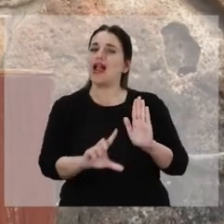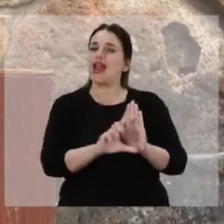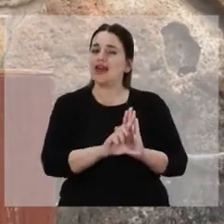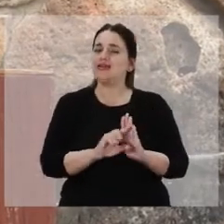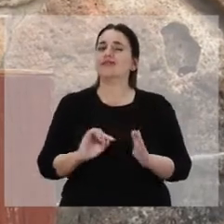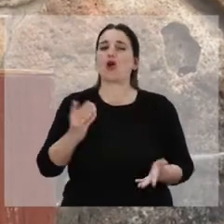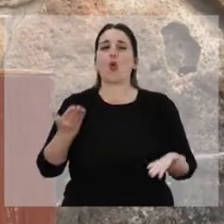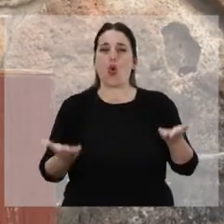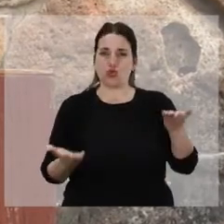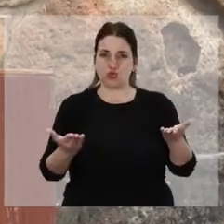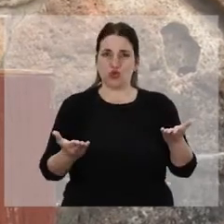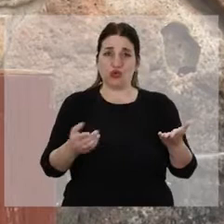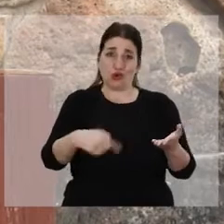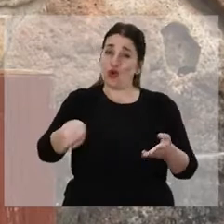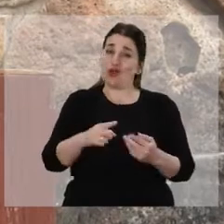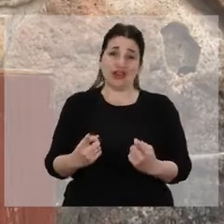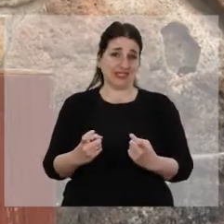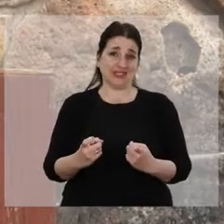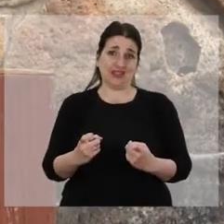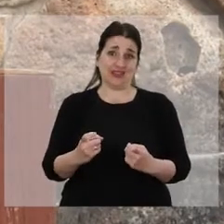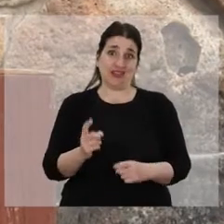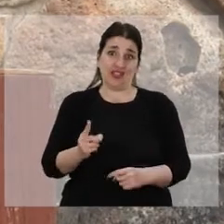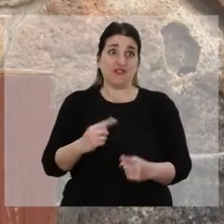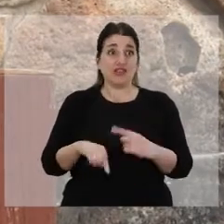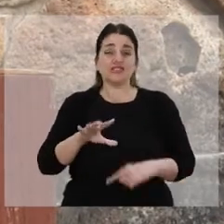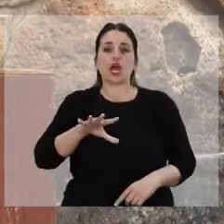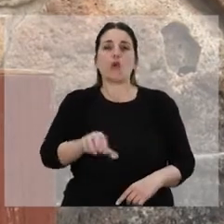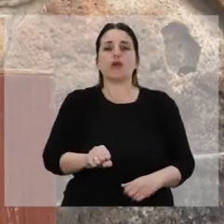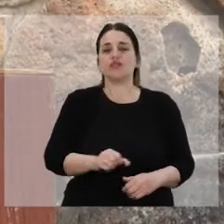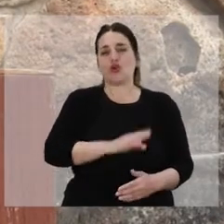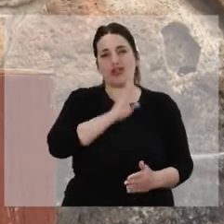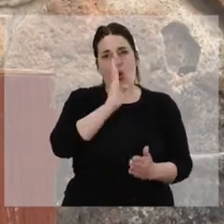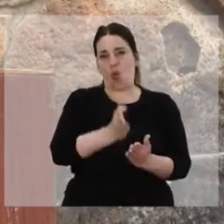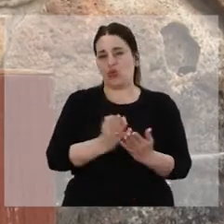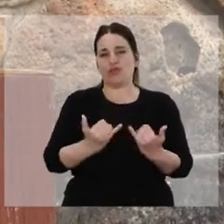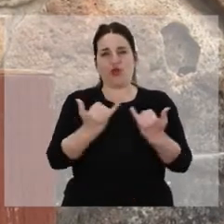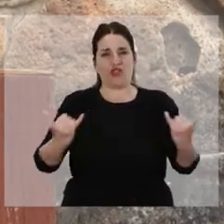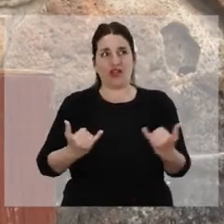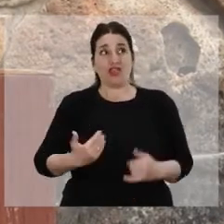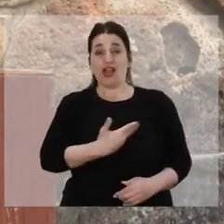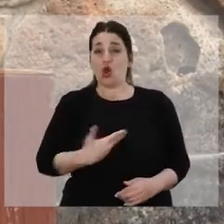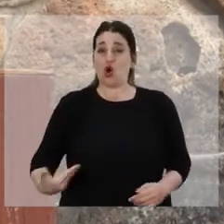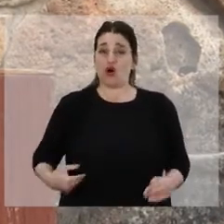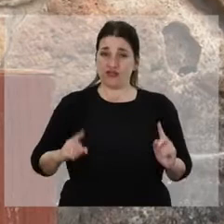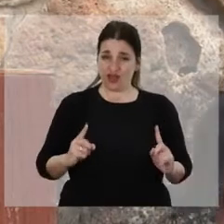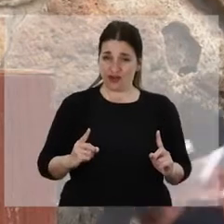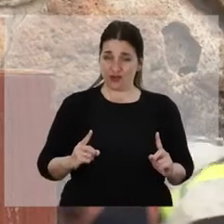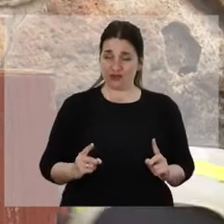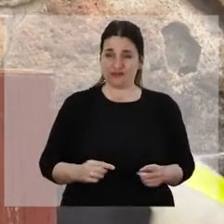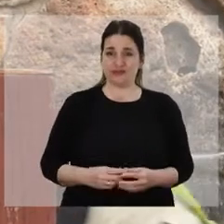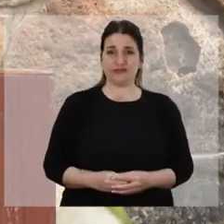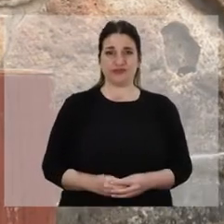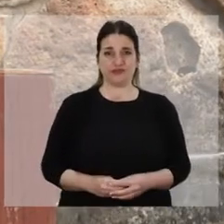y la ley, ser justos con aquellos que lo merecen. Y ese es el compromiso hasta el último día de gobierno.